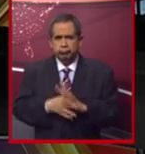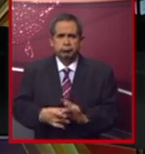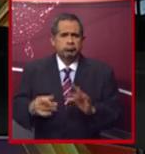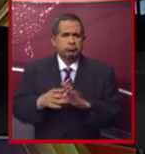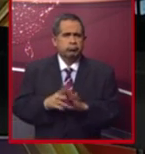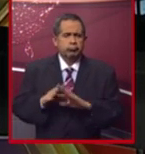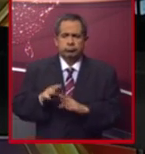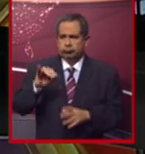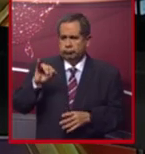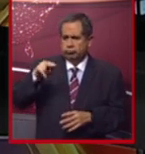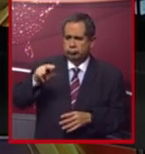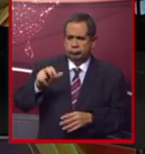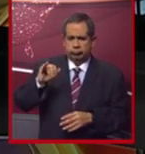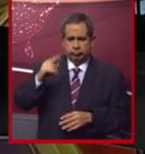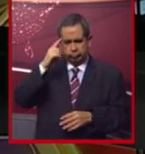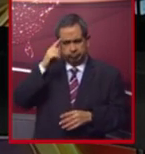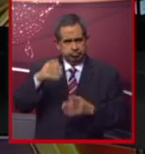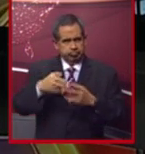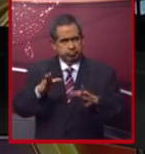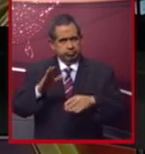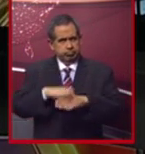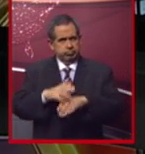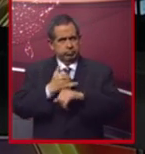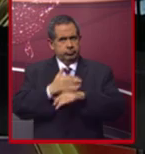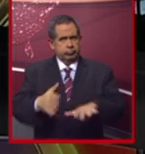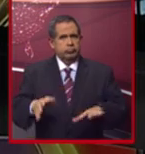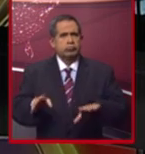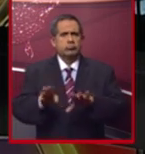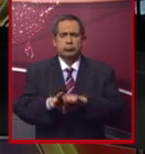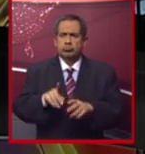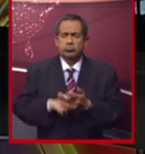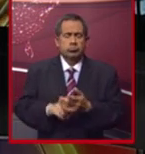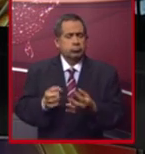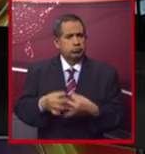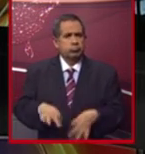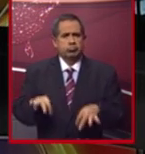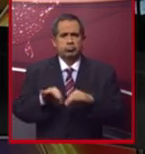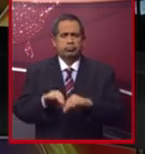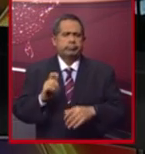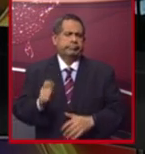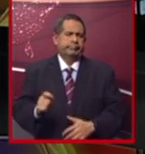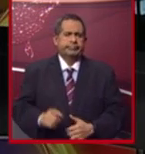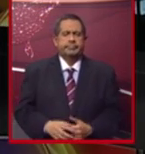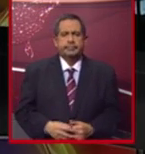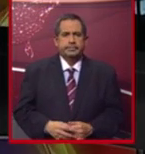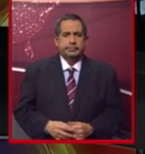del INAI en la apertura de información sobre casos de gran impacto social.